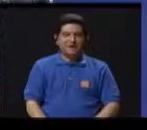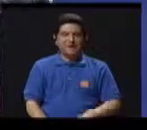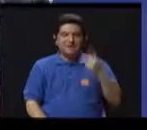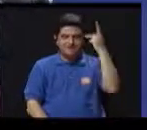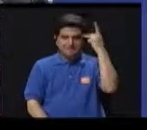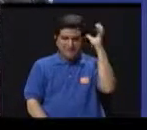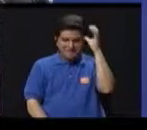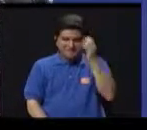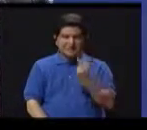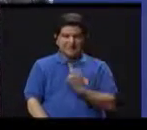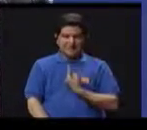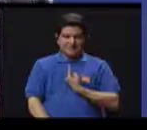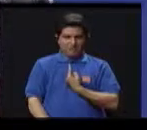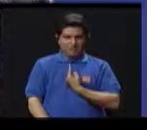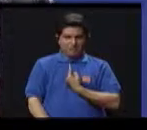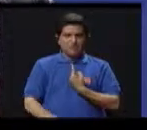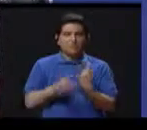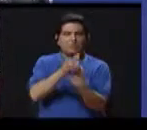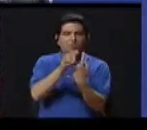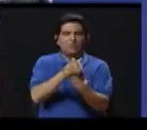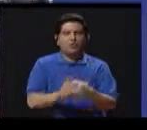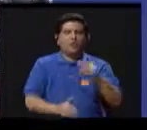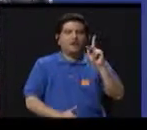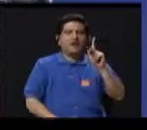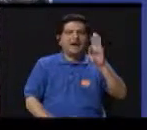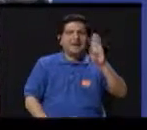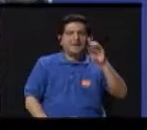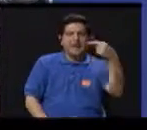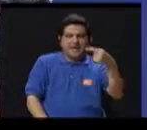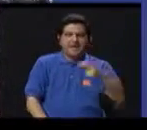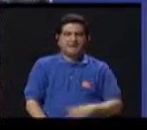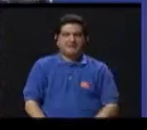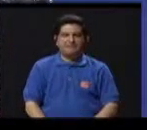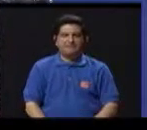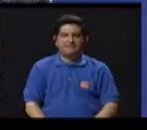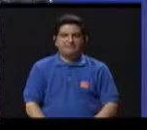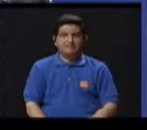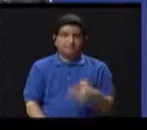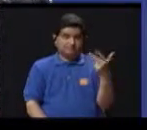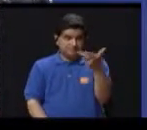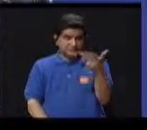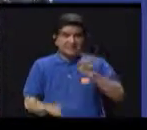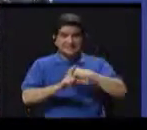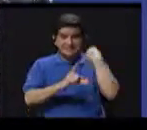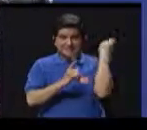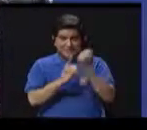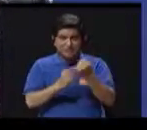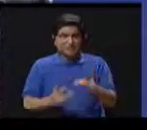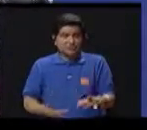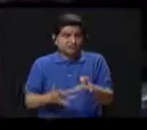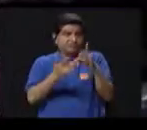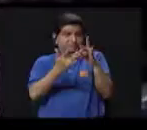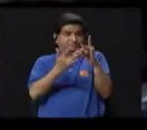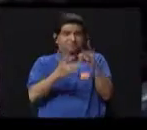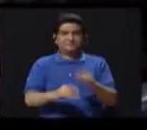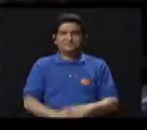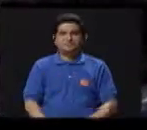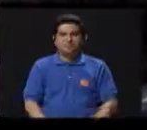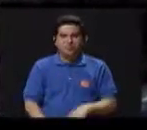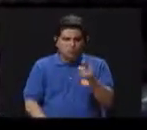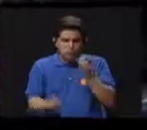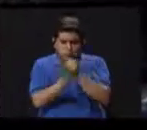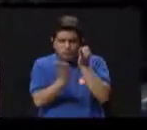la parálisis cerebral, el autismo y el KBG, uh-huh, que no lo conocía, son condiciones muy